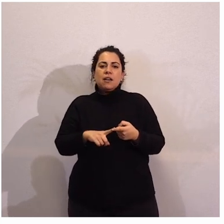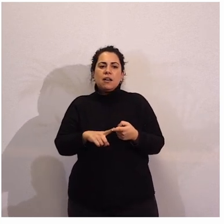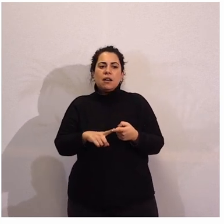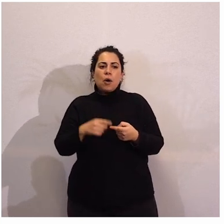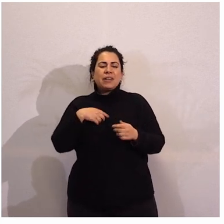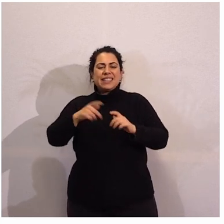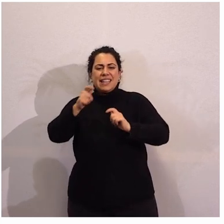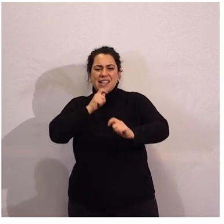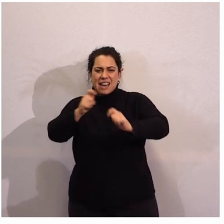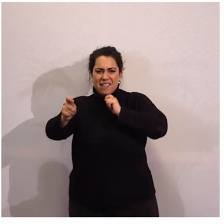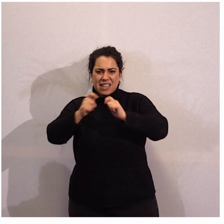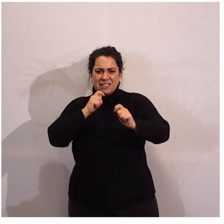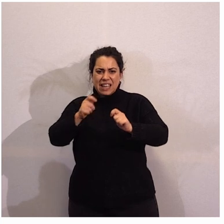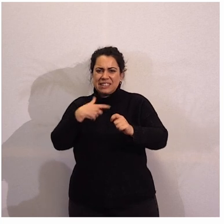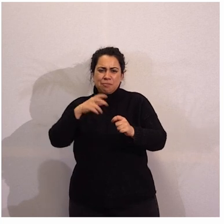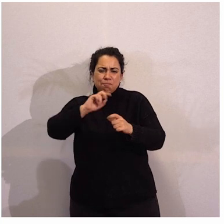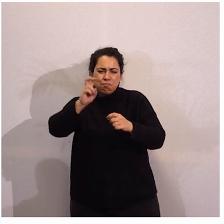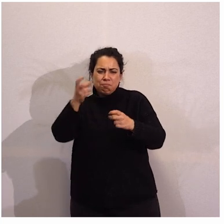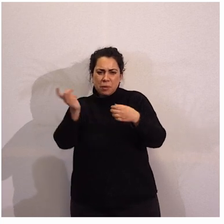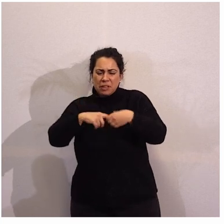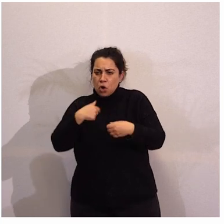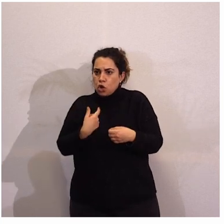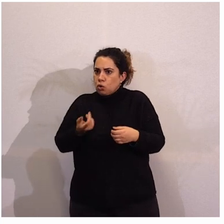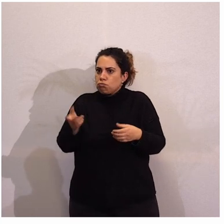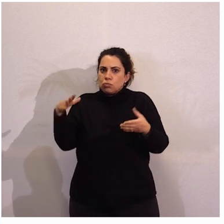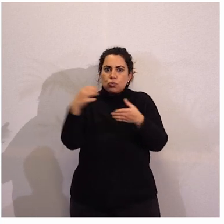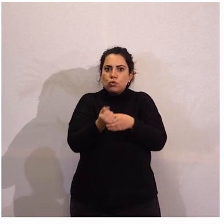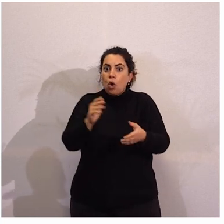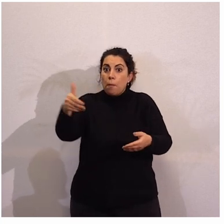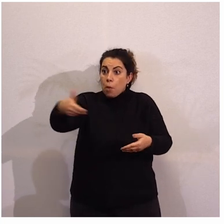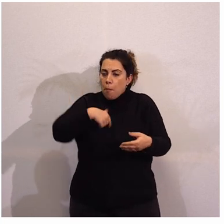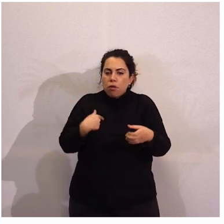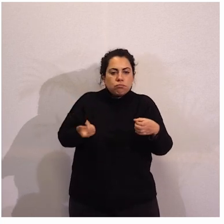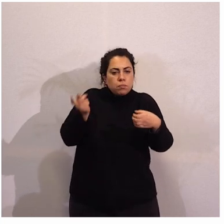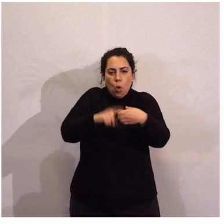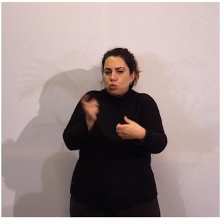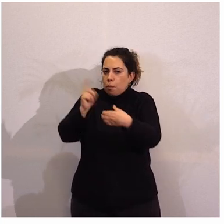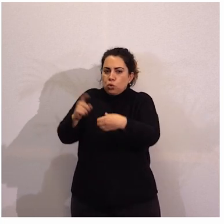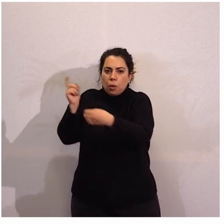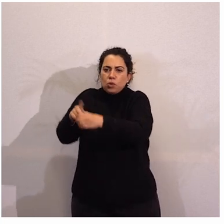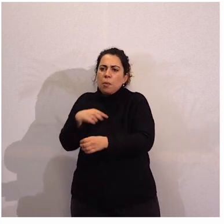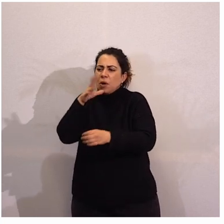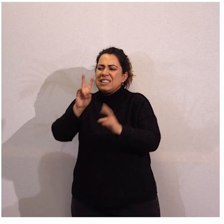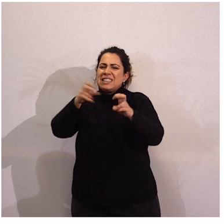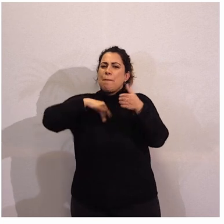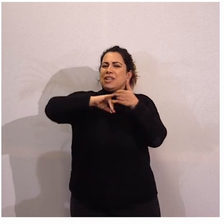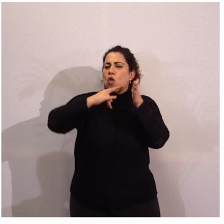otras entrevistas. O sea, yo me voy apuntando a todo porque defiendo esta metodología